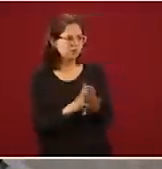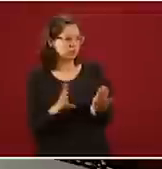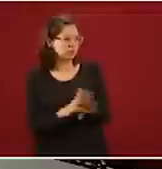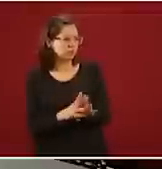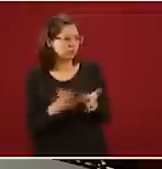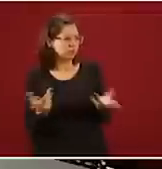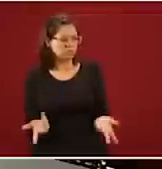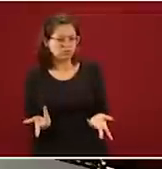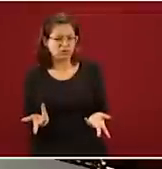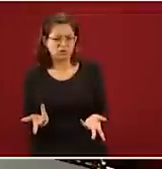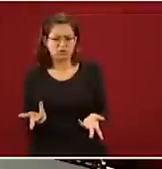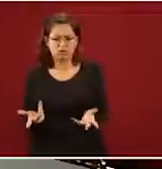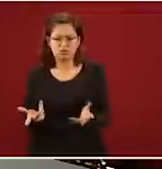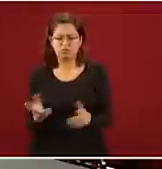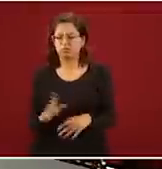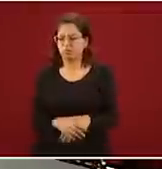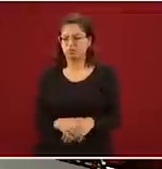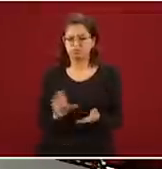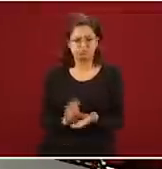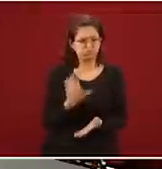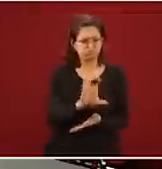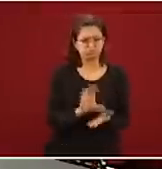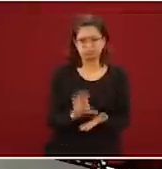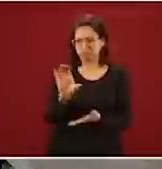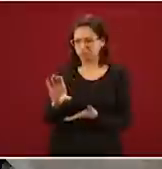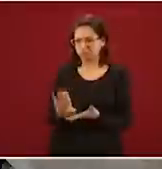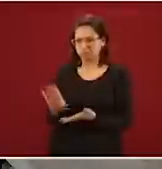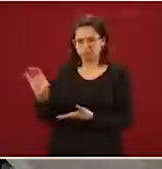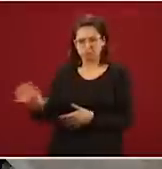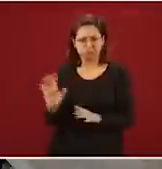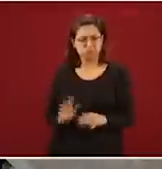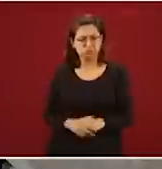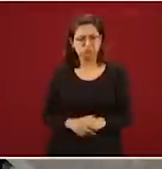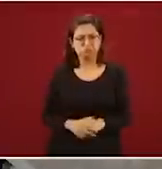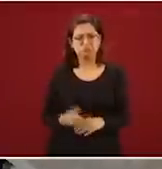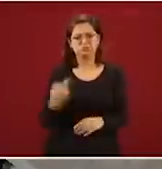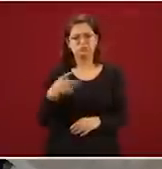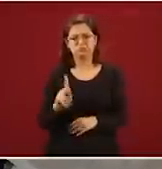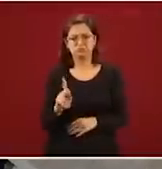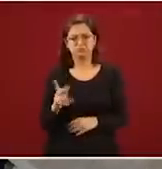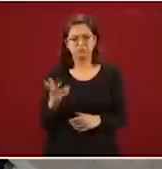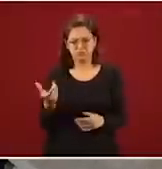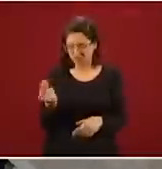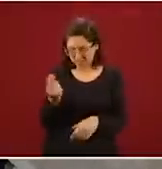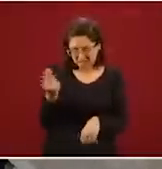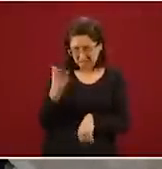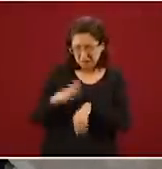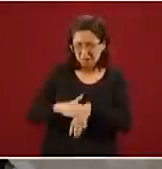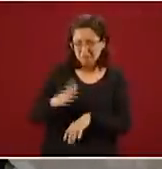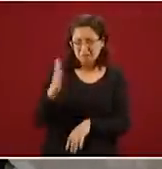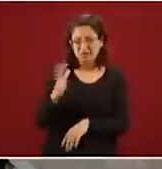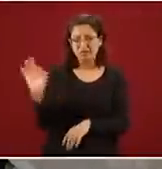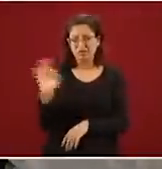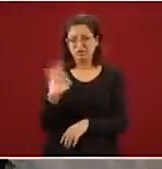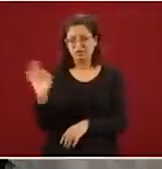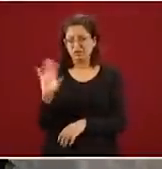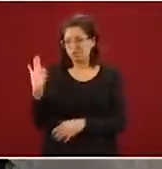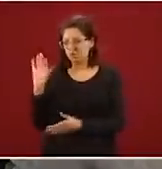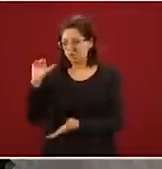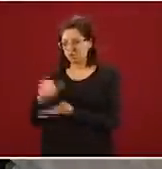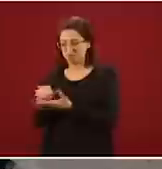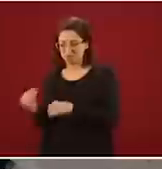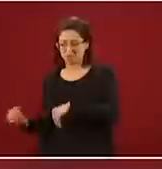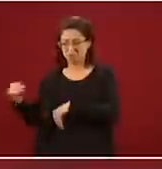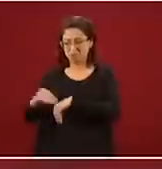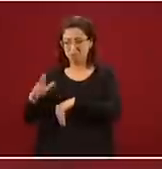todos los recursos, todos. ¿Y no necesitan más? O sea, de esos 40,000 que no se les entregarían si no se adhieren. Eso